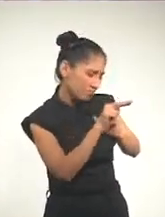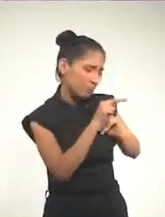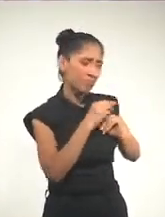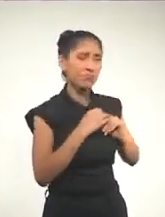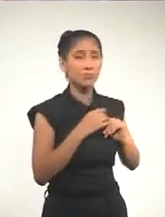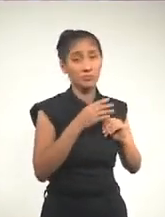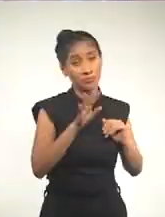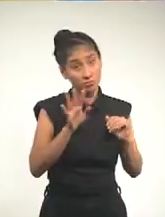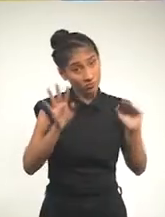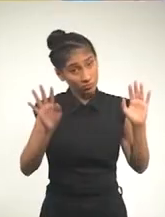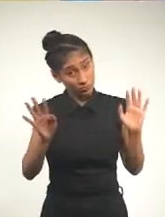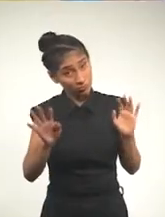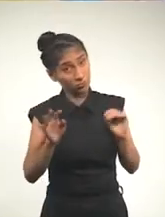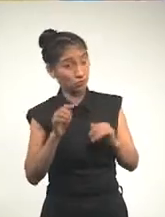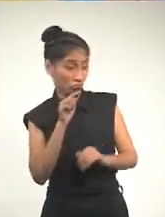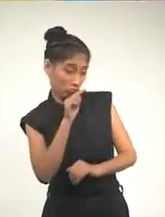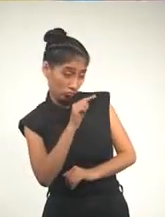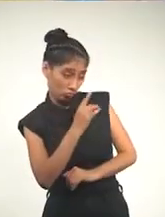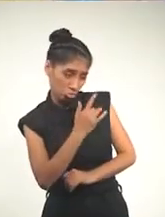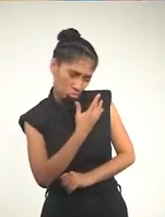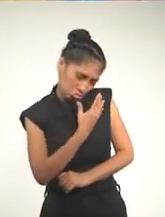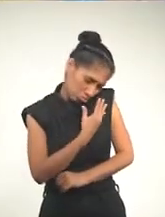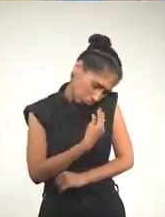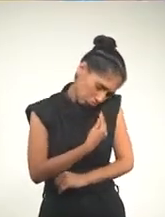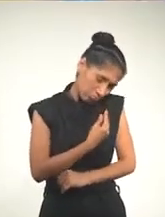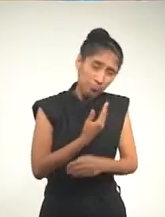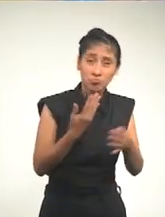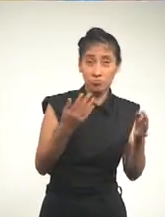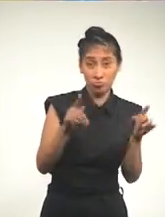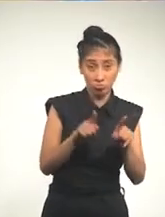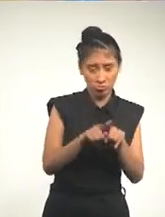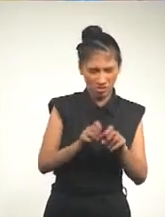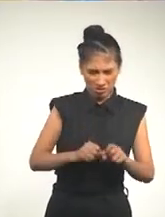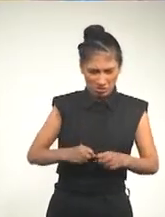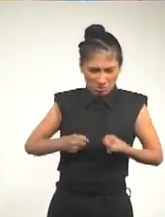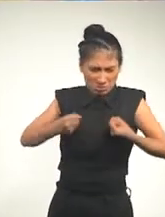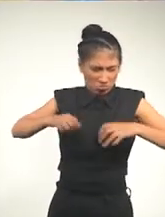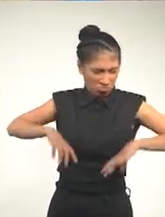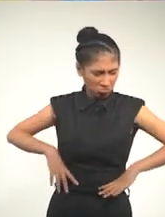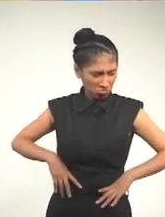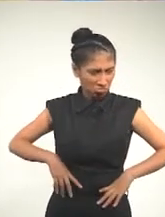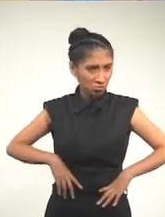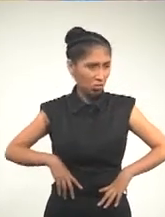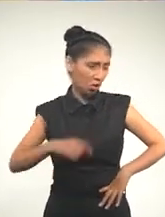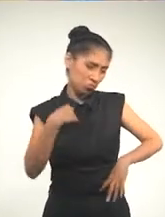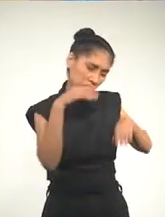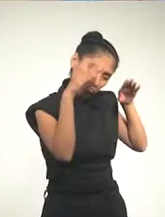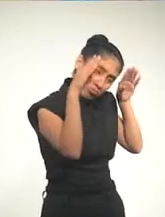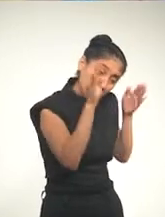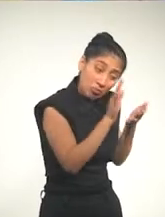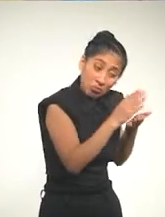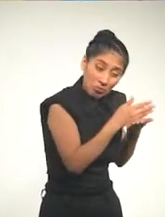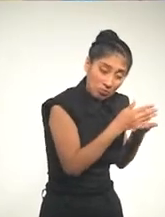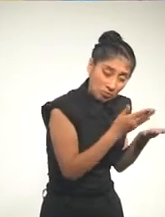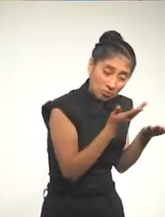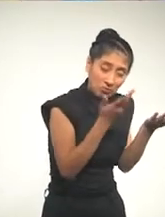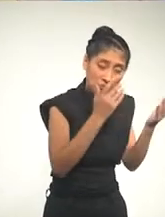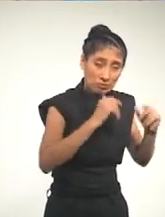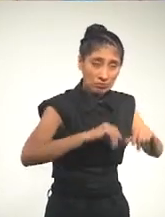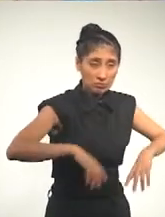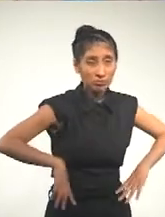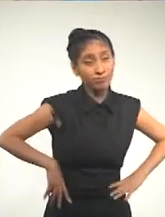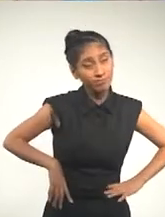Ya veo. Parece que te has sentido triste y también molesto porque no te hemos prestado